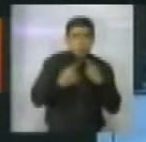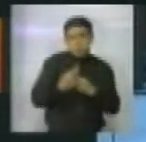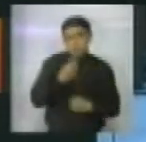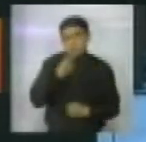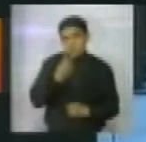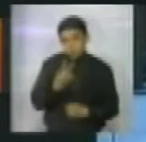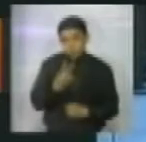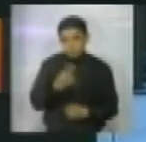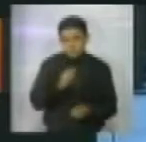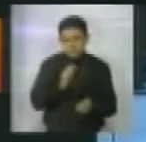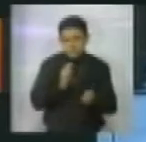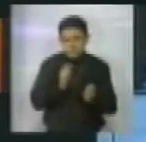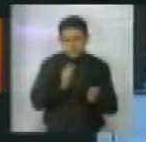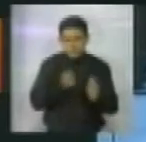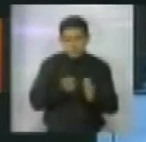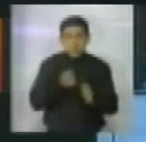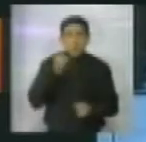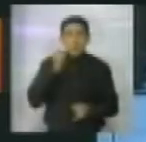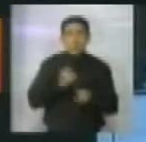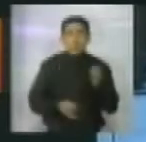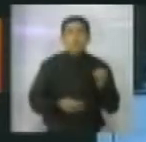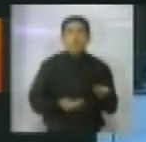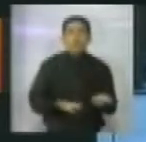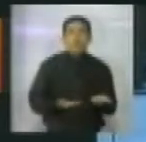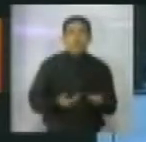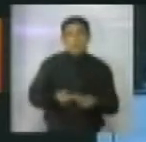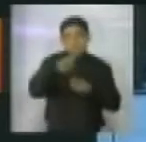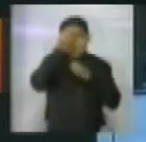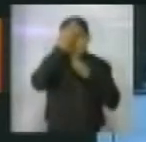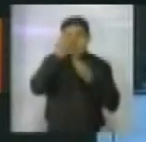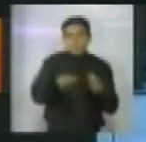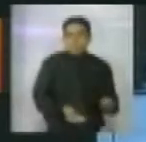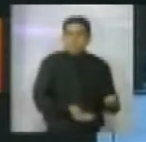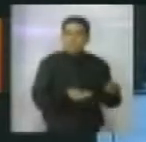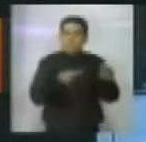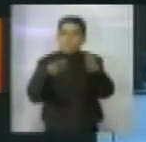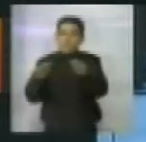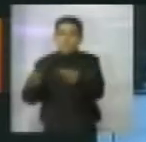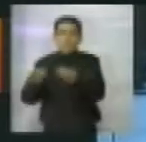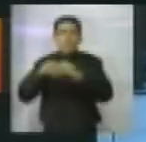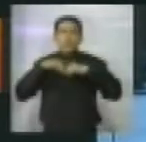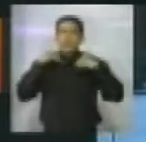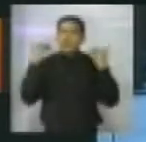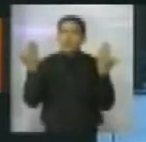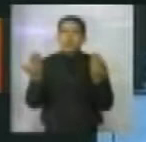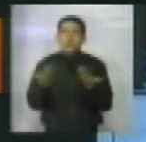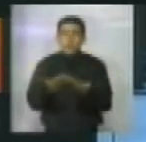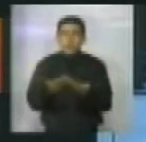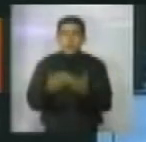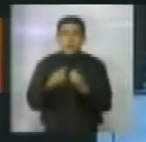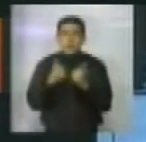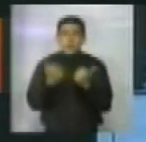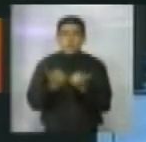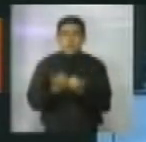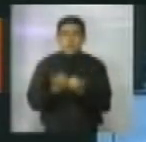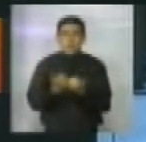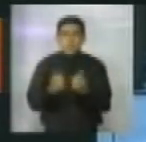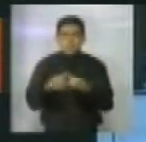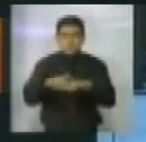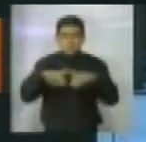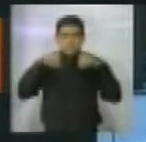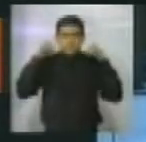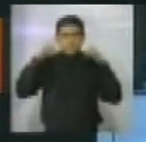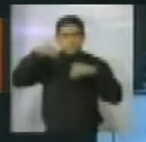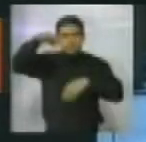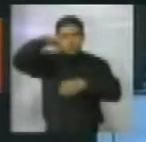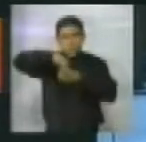tendrán correcciones para finalmente elaborar un informe, el cual irá al Pleno. En el Pleno, este texto final se